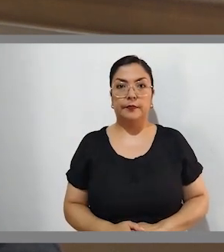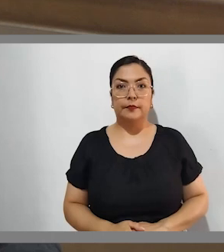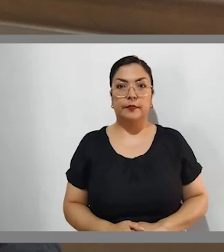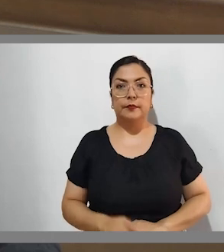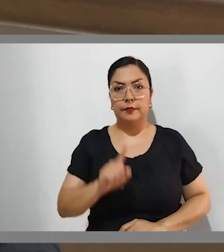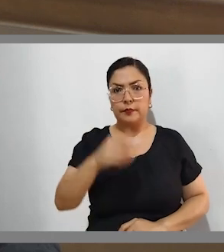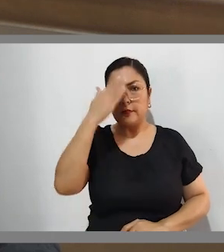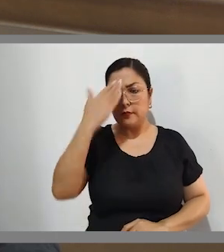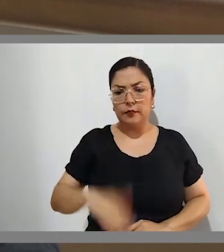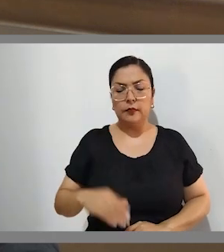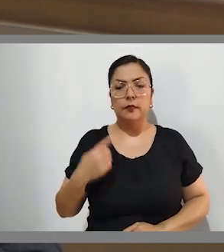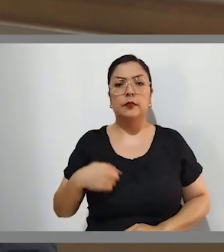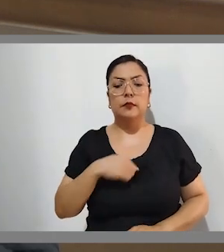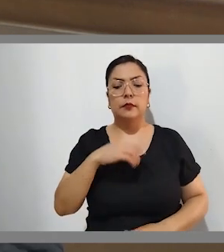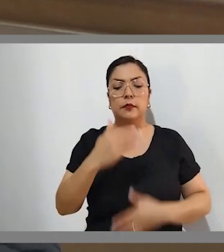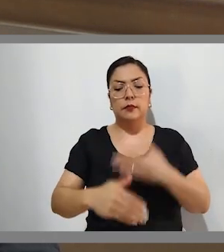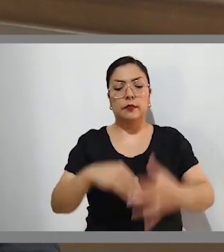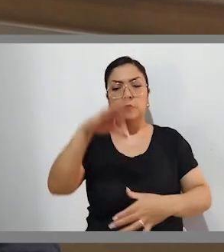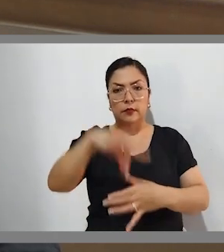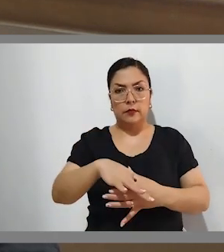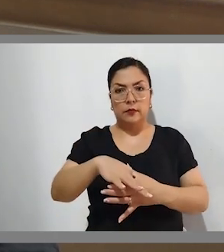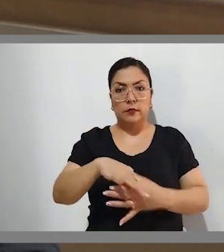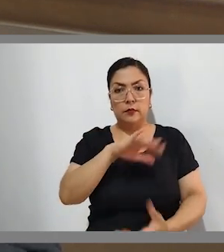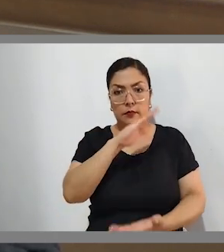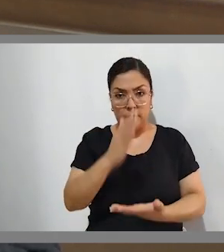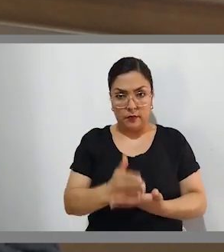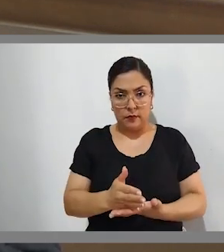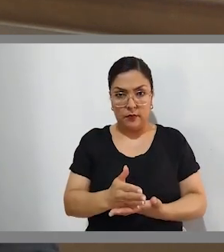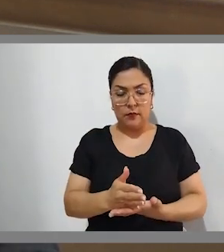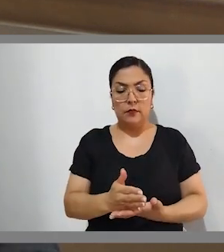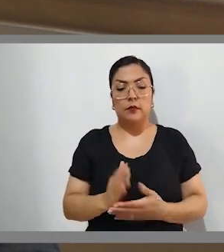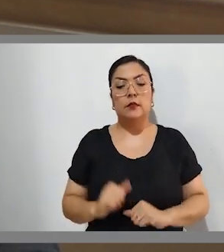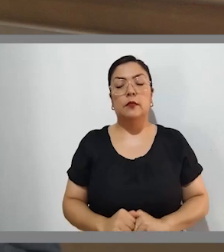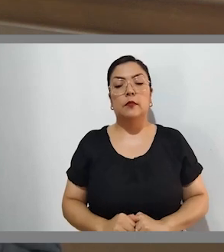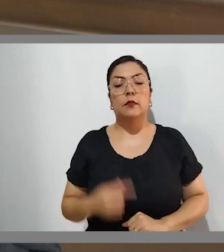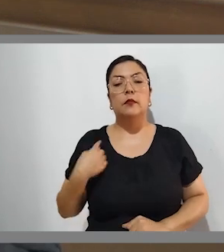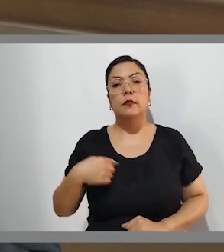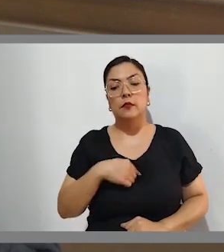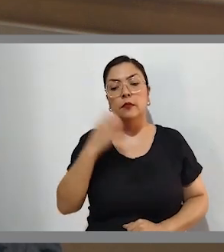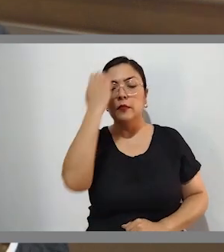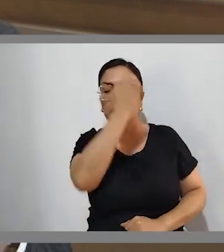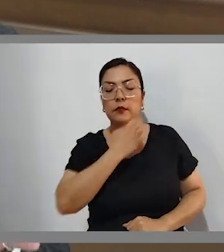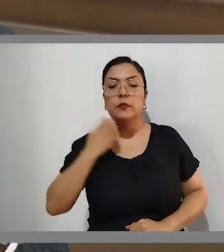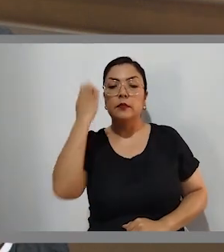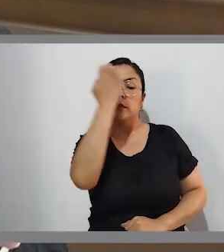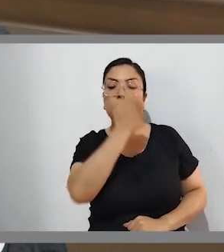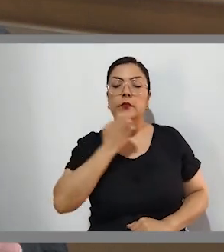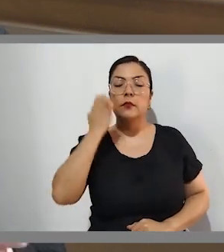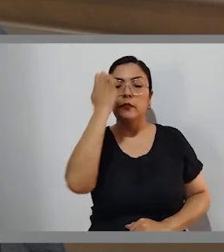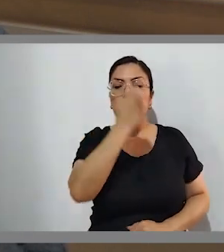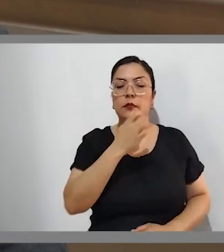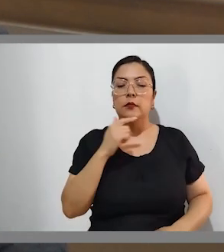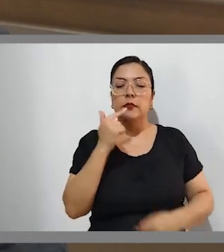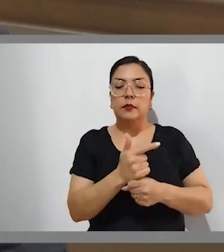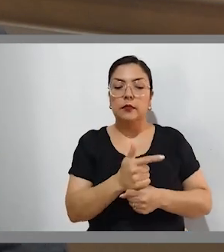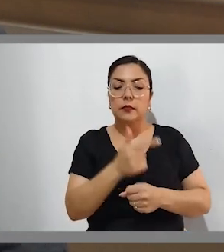Nosotros al término de cada proceso electoral realizamos una evaluación interna e identificamos cuáles de estos procedimientos o